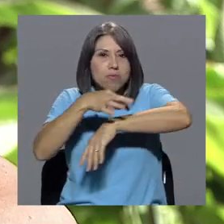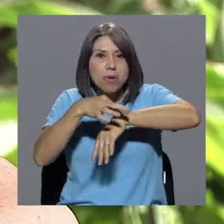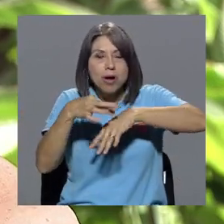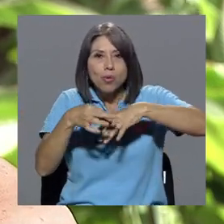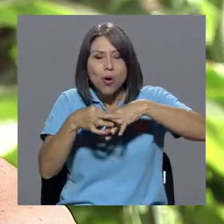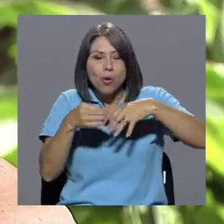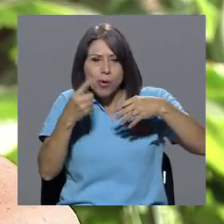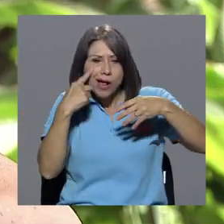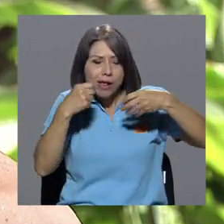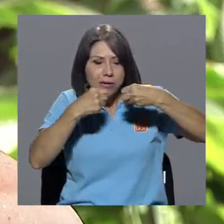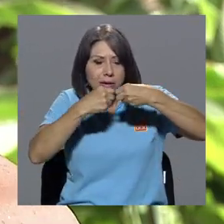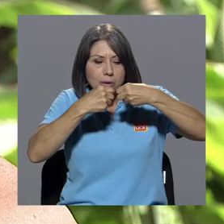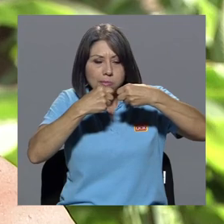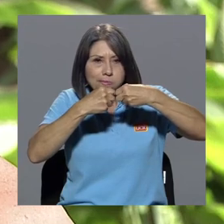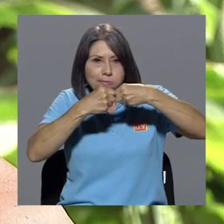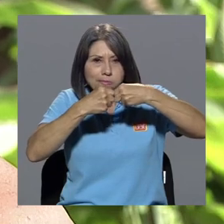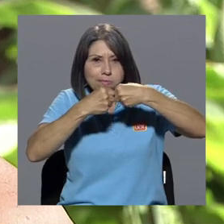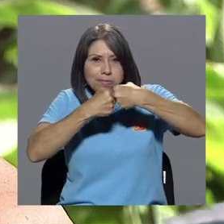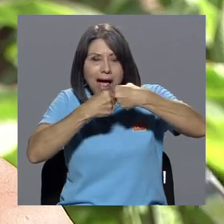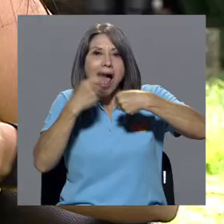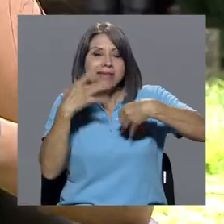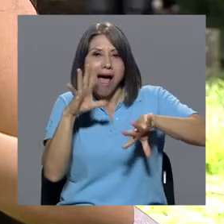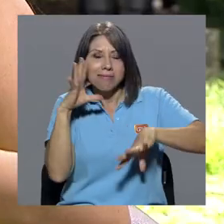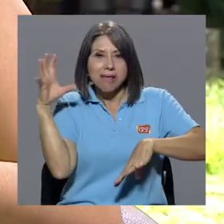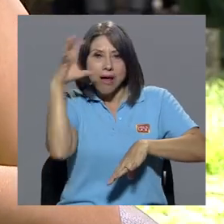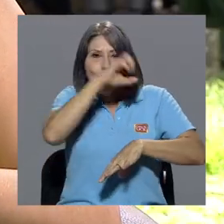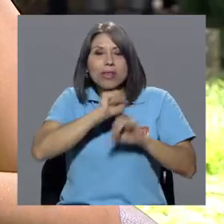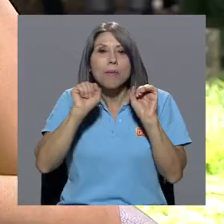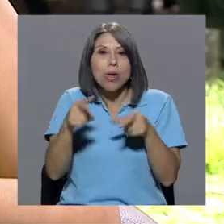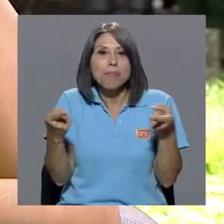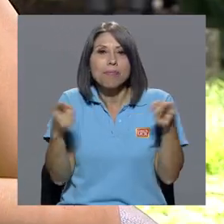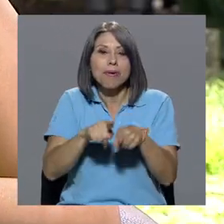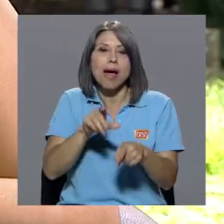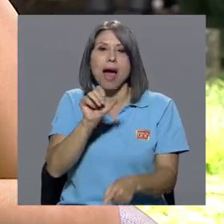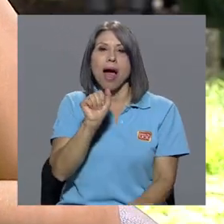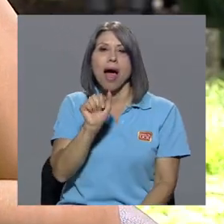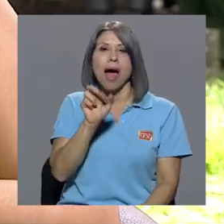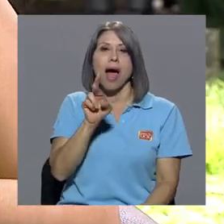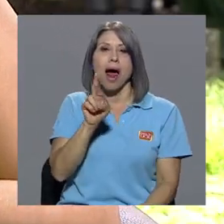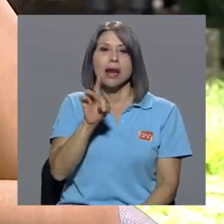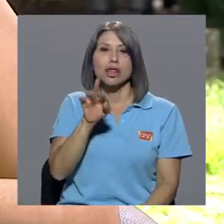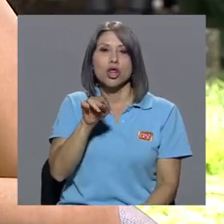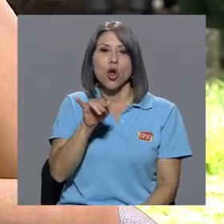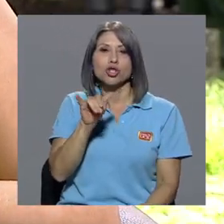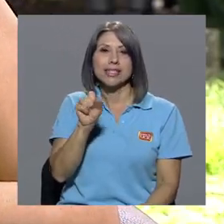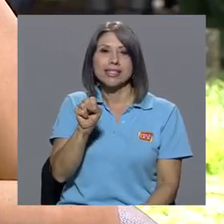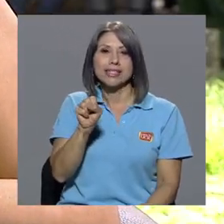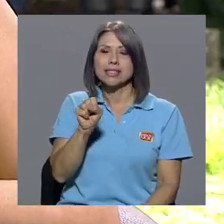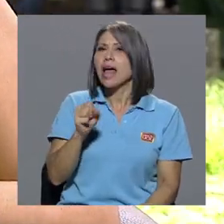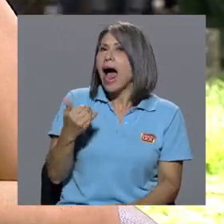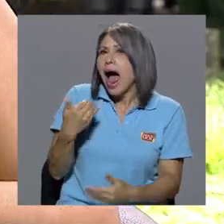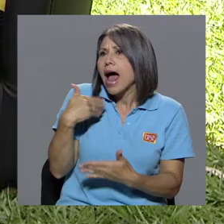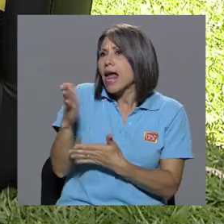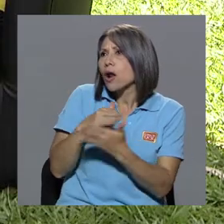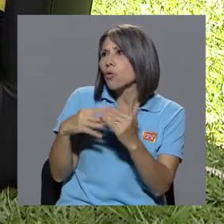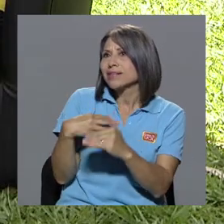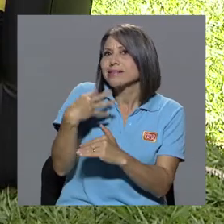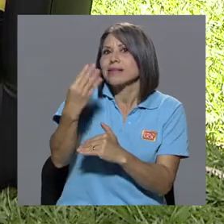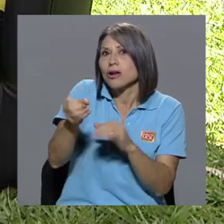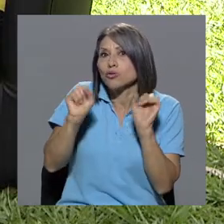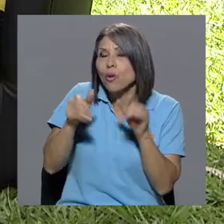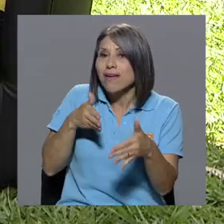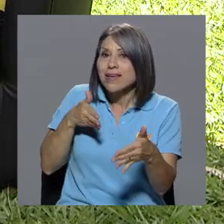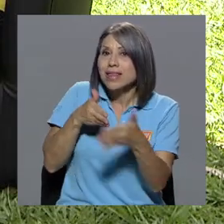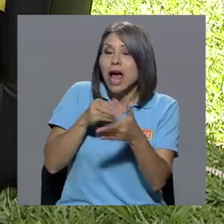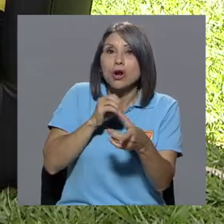a desarrollar ya la artrosis. Y doctora, ¿hay factores externos que pueden afectar o